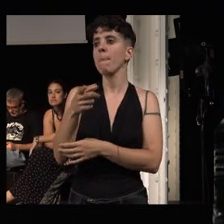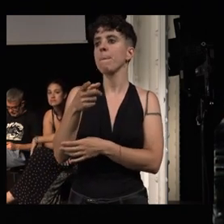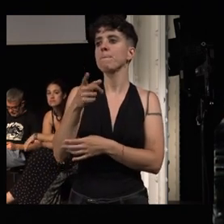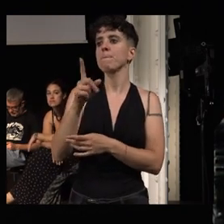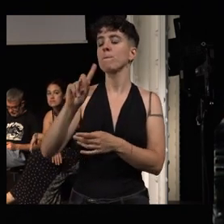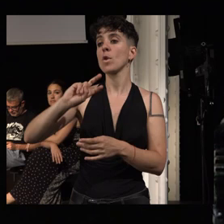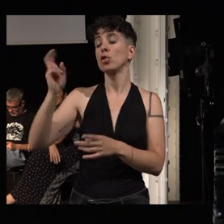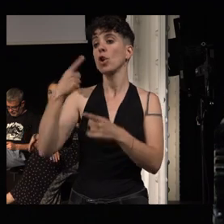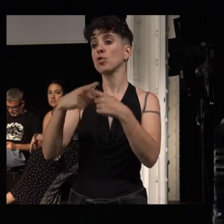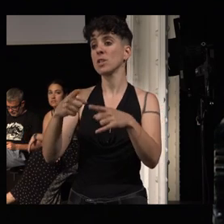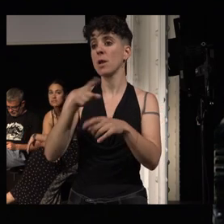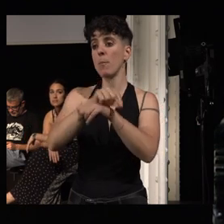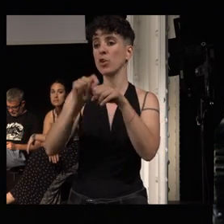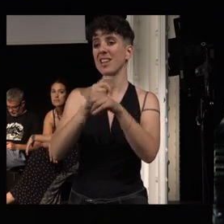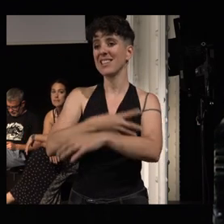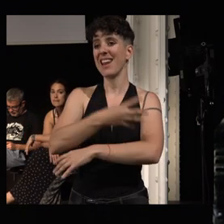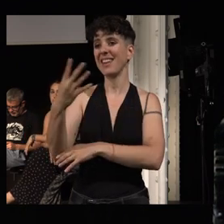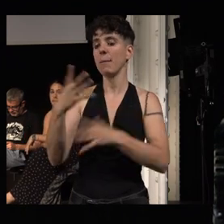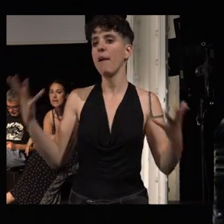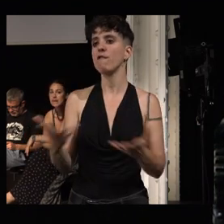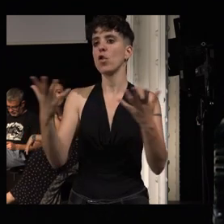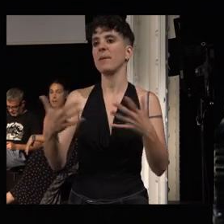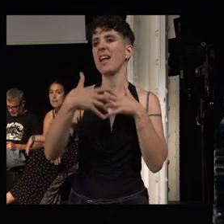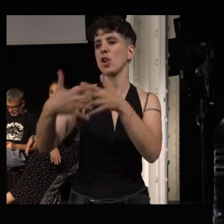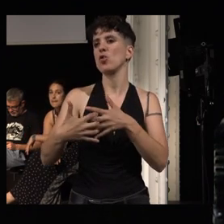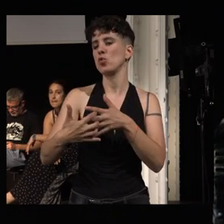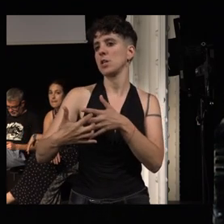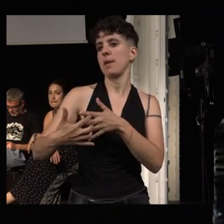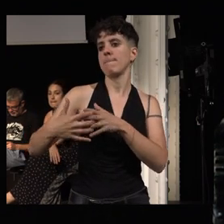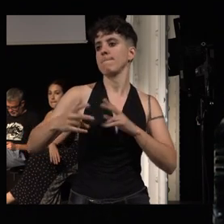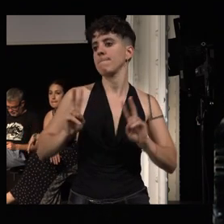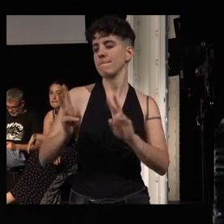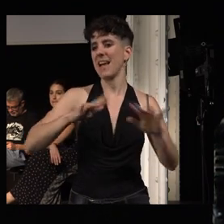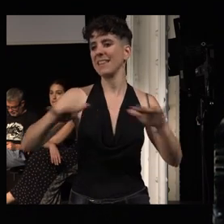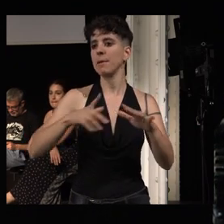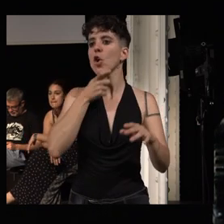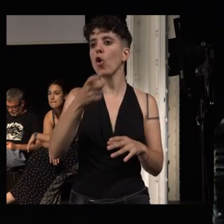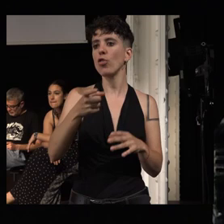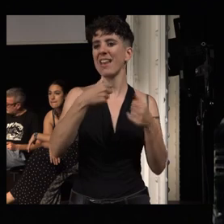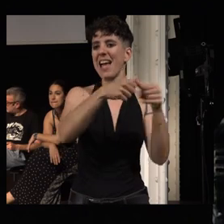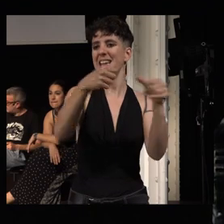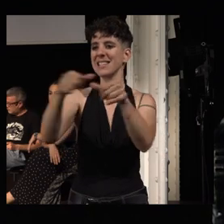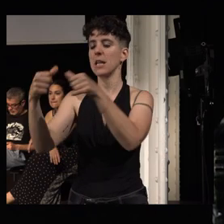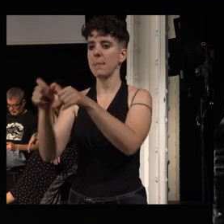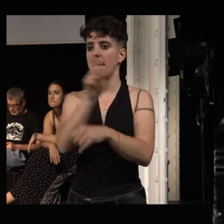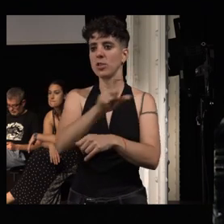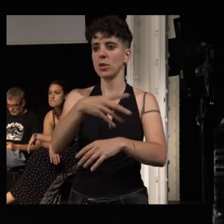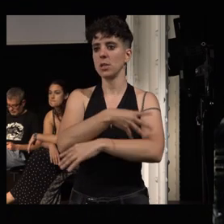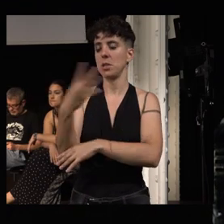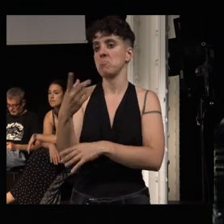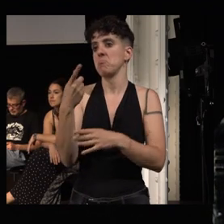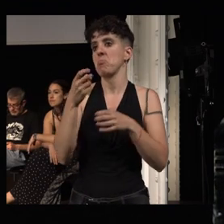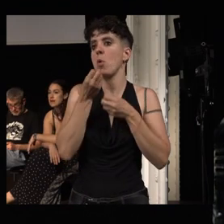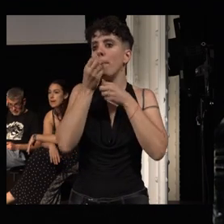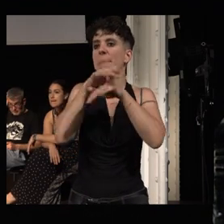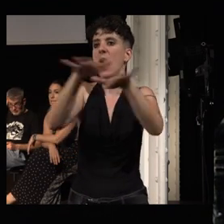activar, emprender las políticas LGTB, es fomentar la lucha activa contra el estigma y las violencias hacia las personas LGTB, ¿no? Promover mensajes positivos